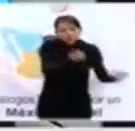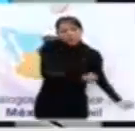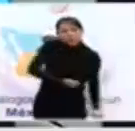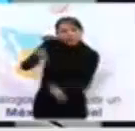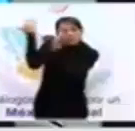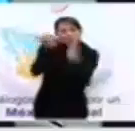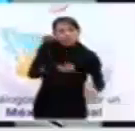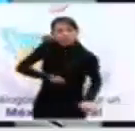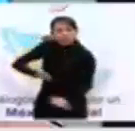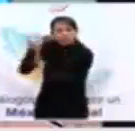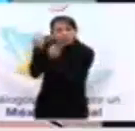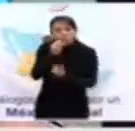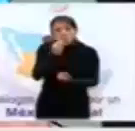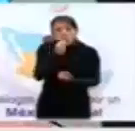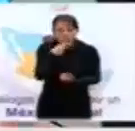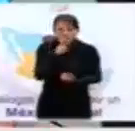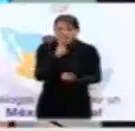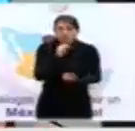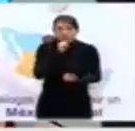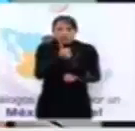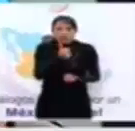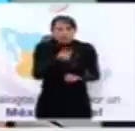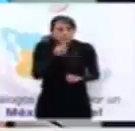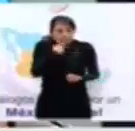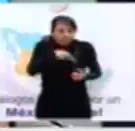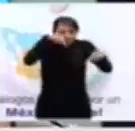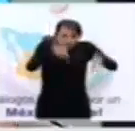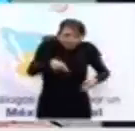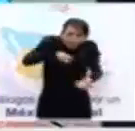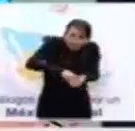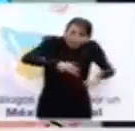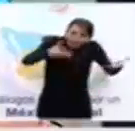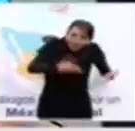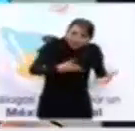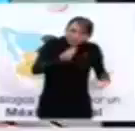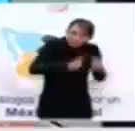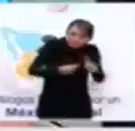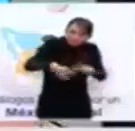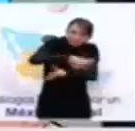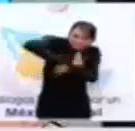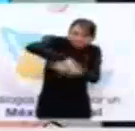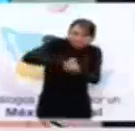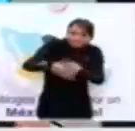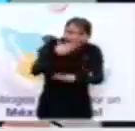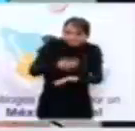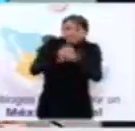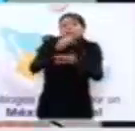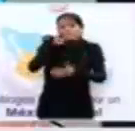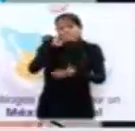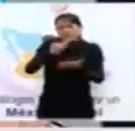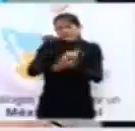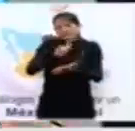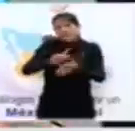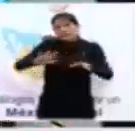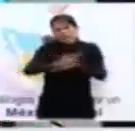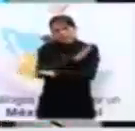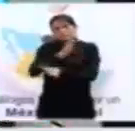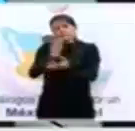en producirlos. Es cierto que ha crecido el presupuesto, o sea, la Ley de Desarrollo Rural permitió que tuviéramos un PEC y que